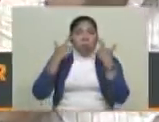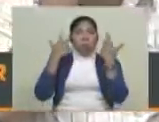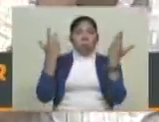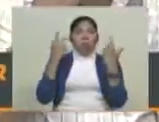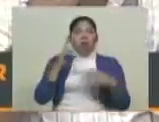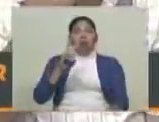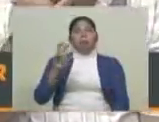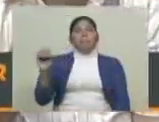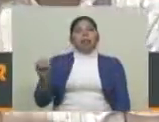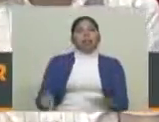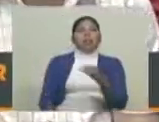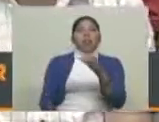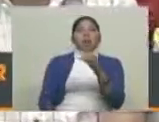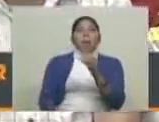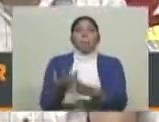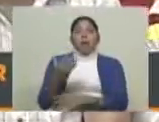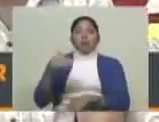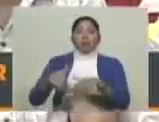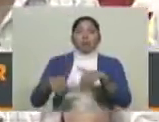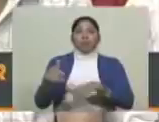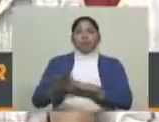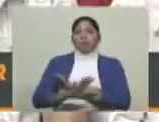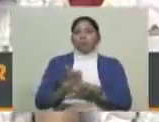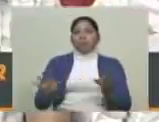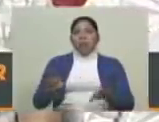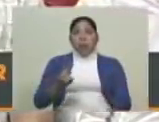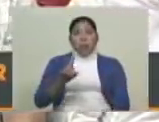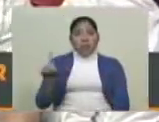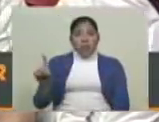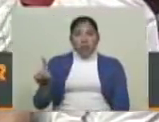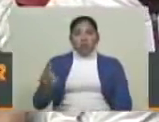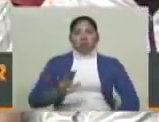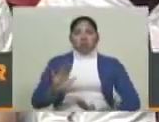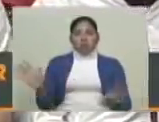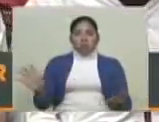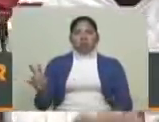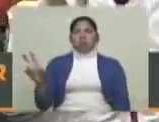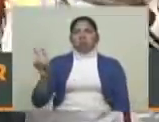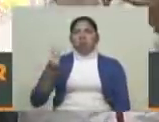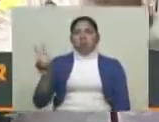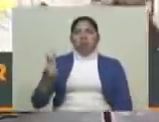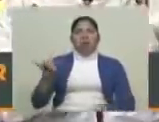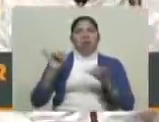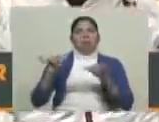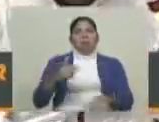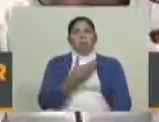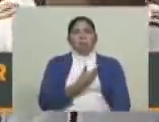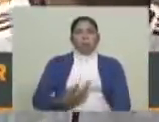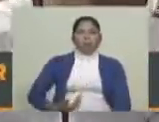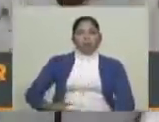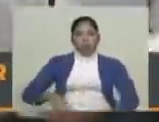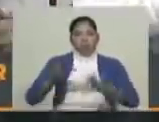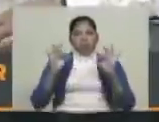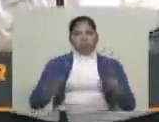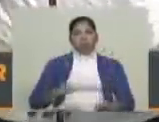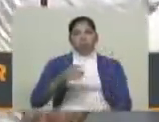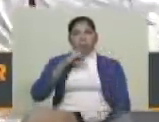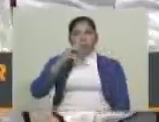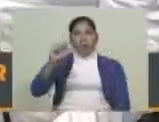de mayo, elecciones presidenciales. El 21 de mayo, Venezuela tendrá el mismo presidente, Nicolás Maduro